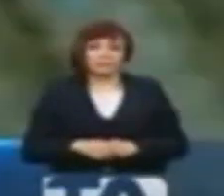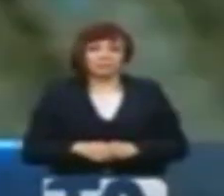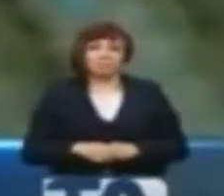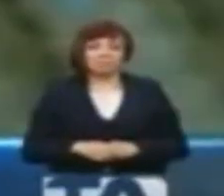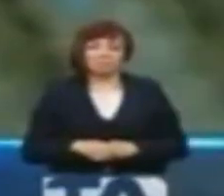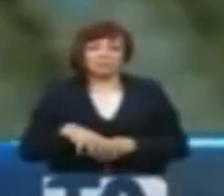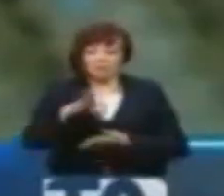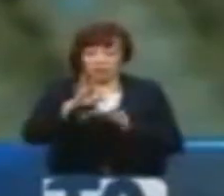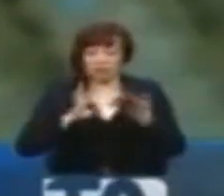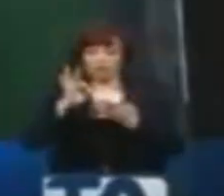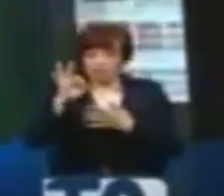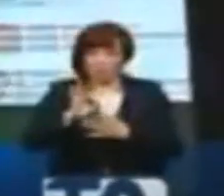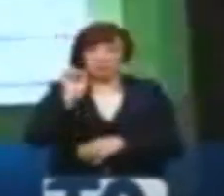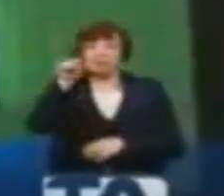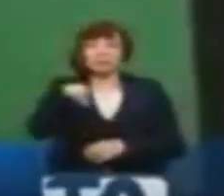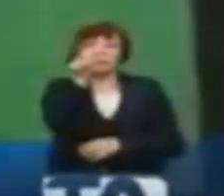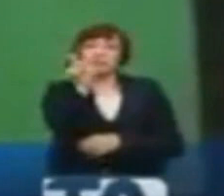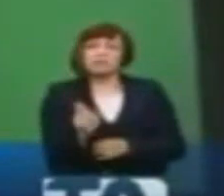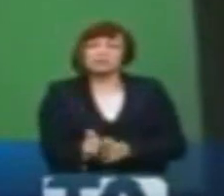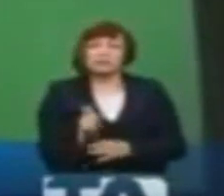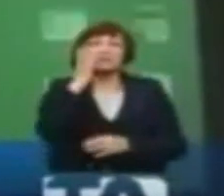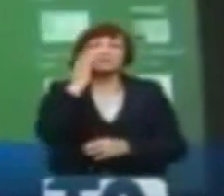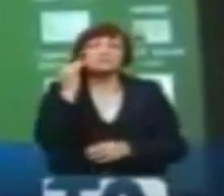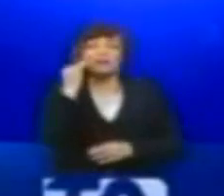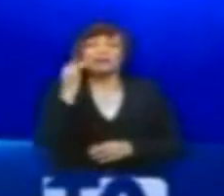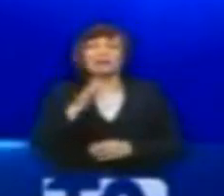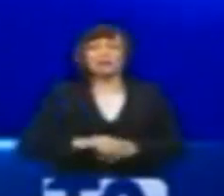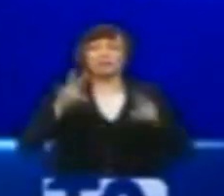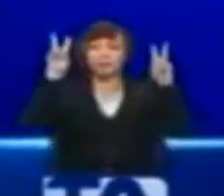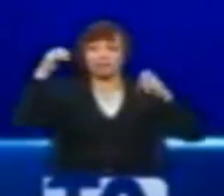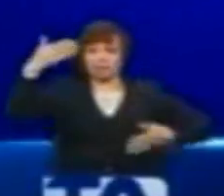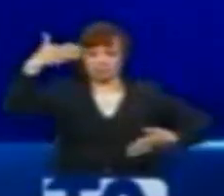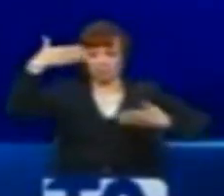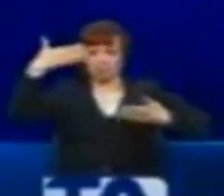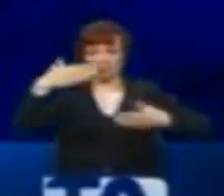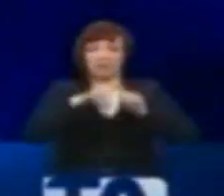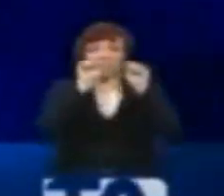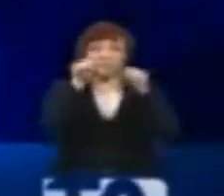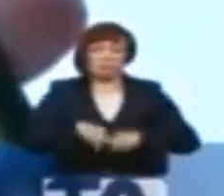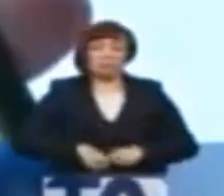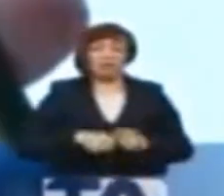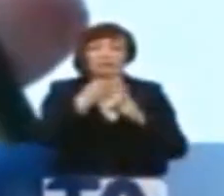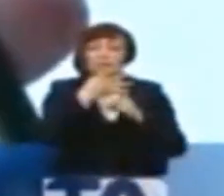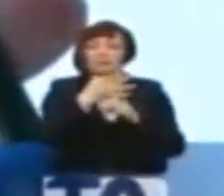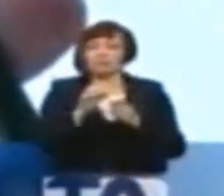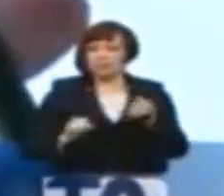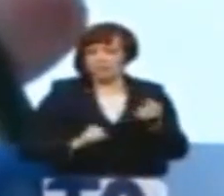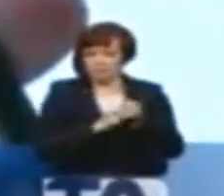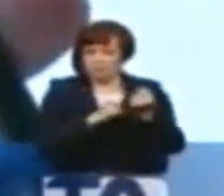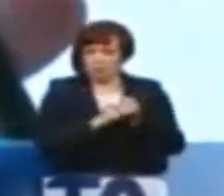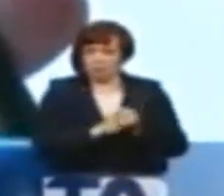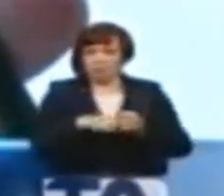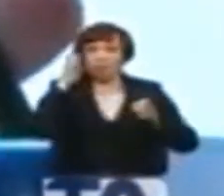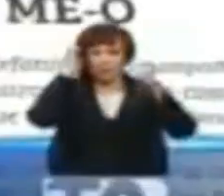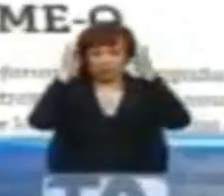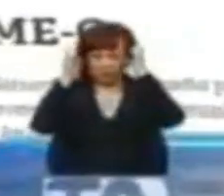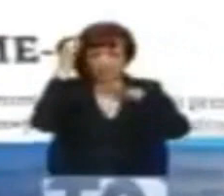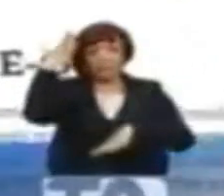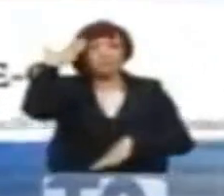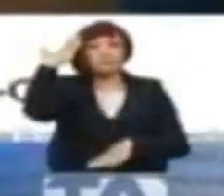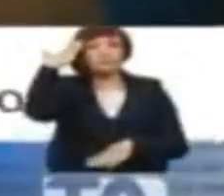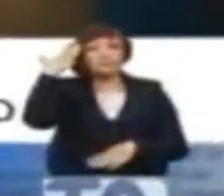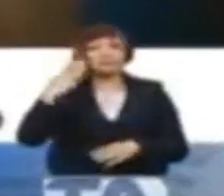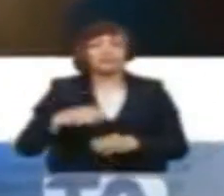Contrataron así los servicios de un experto en comunicación política, con trayectoria en manejo de redes sociales, estratega de campañas presidenciales